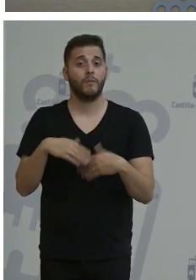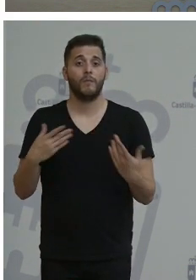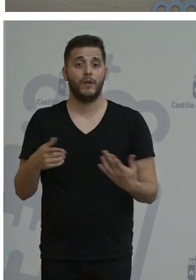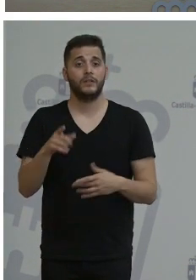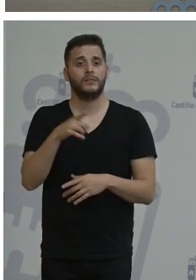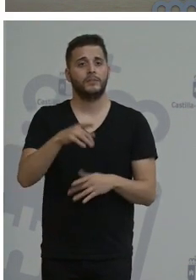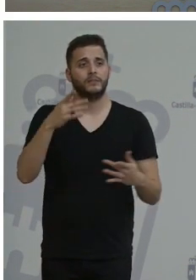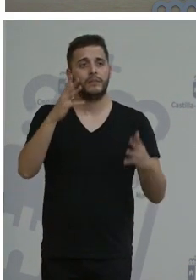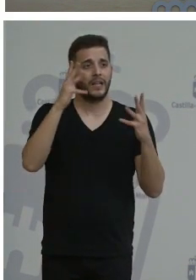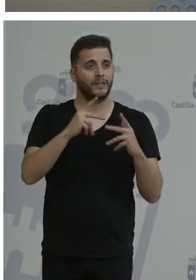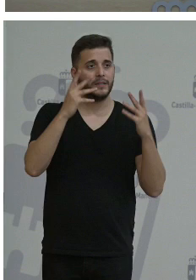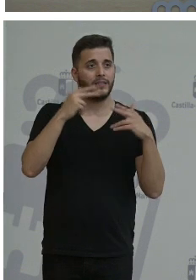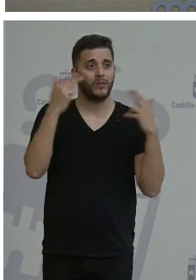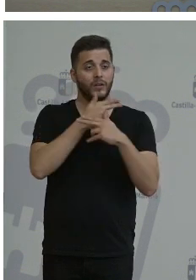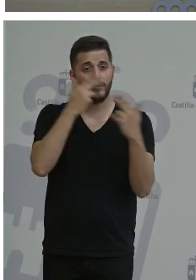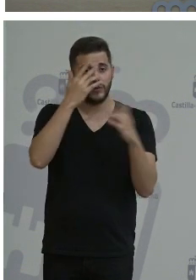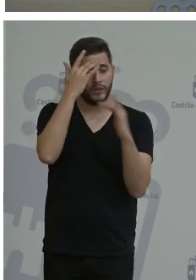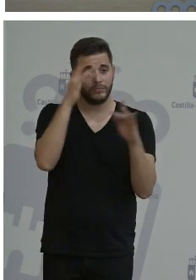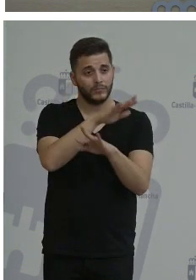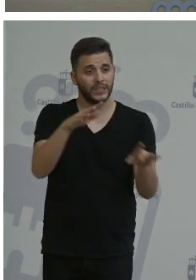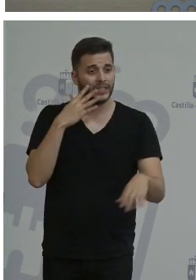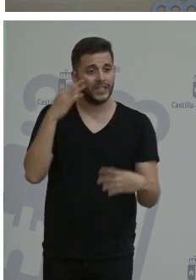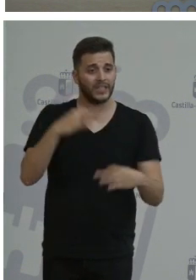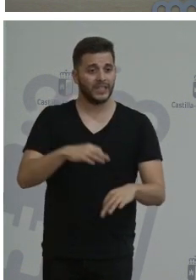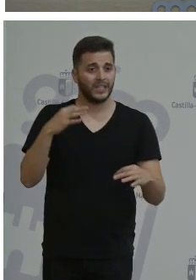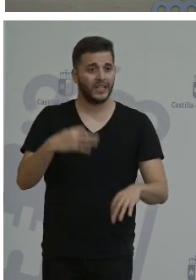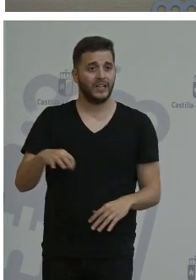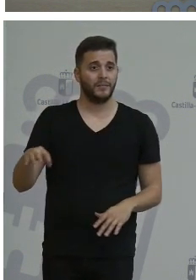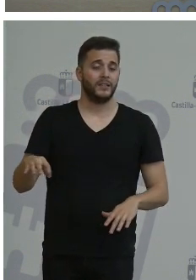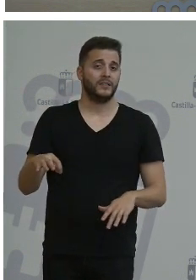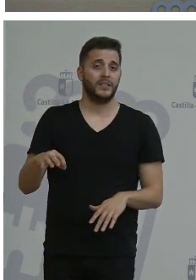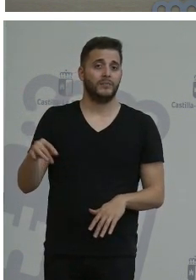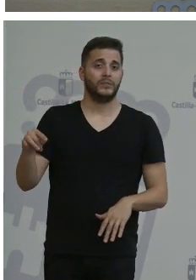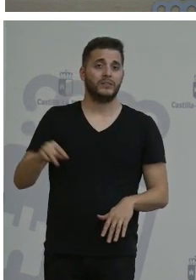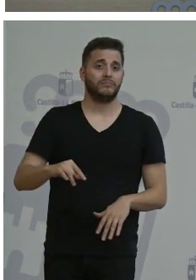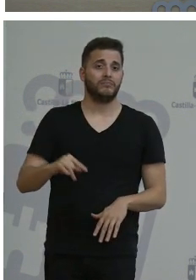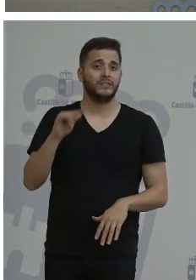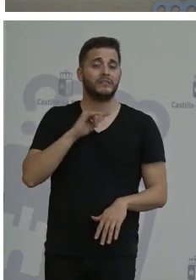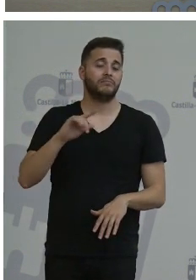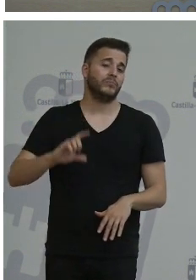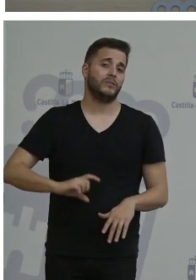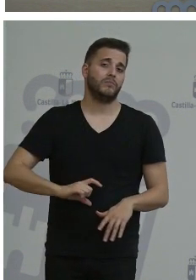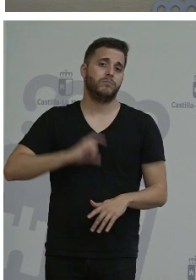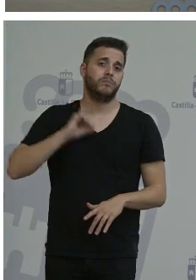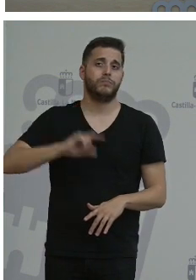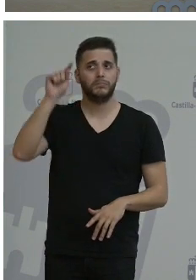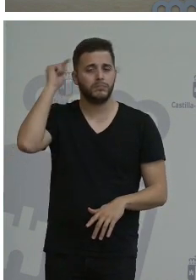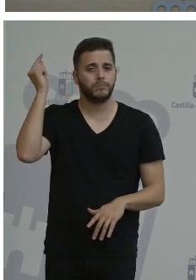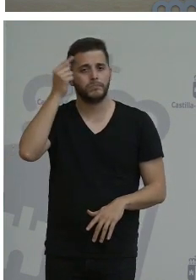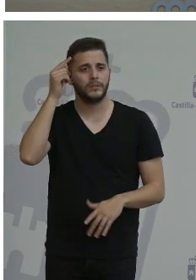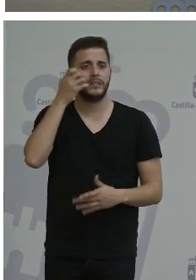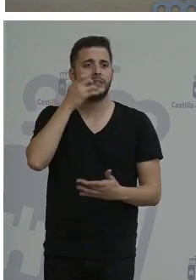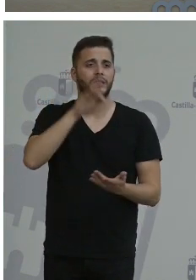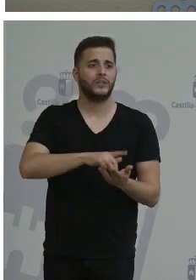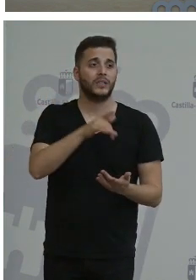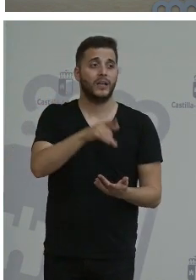conscientes a las administraciones públicas del talento que tienen las personas con discapacidad intelectual y de lo que se están perdiendo al no